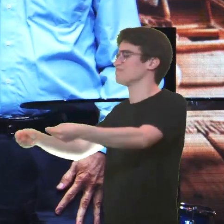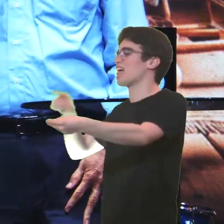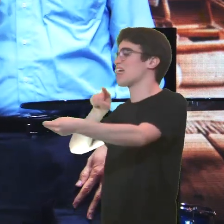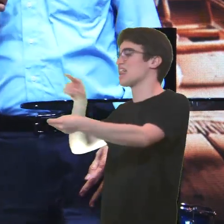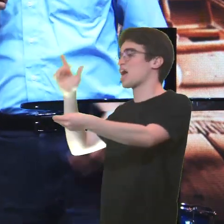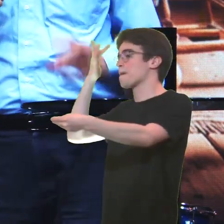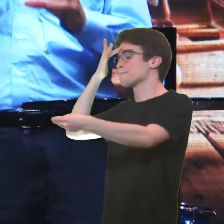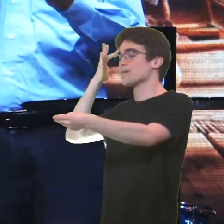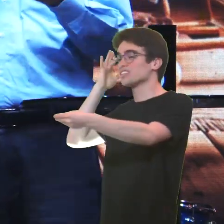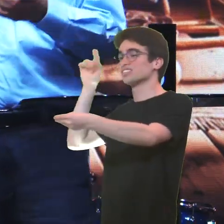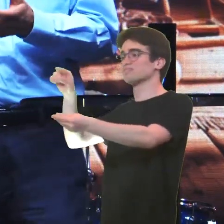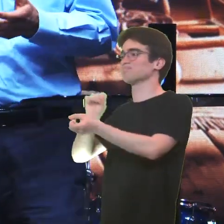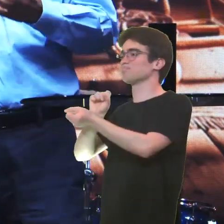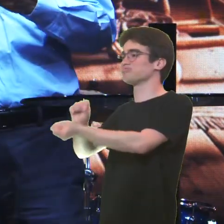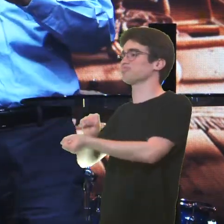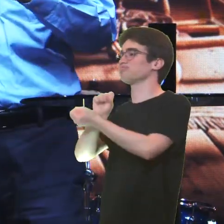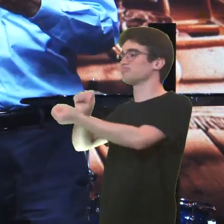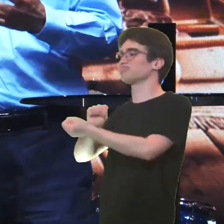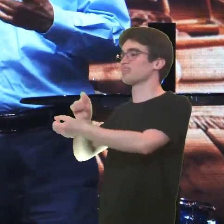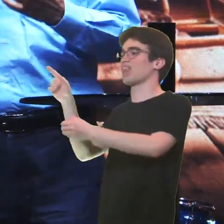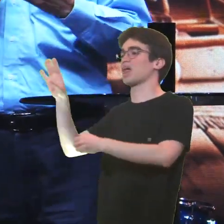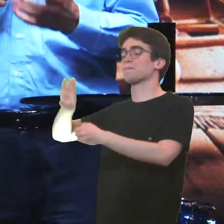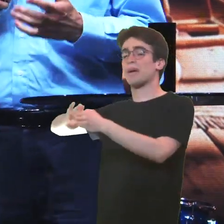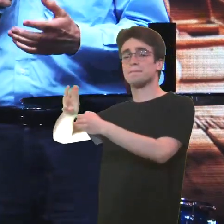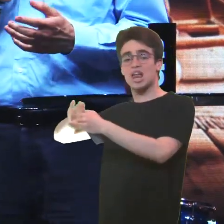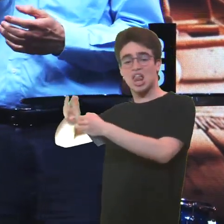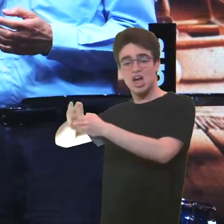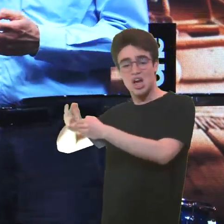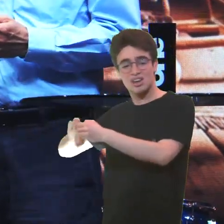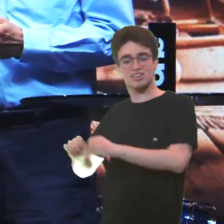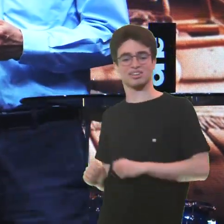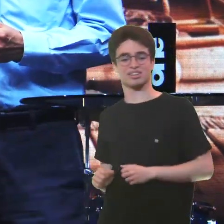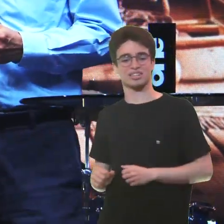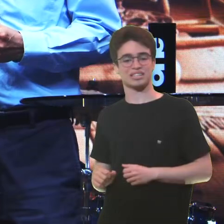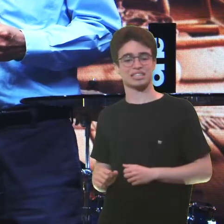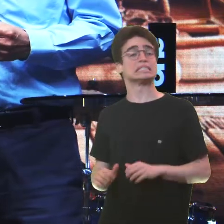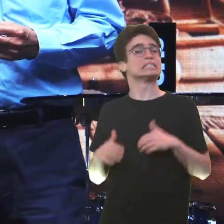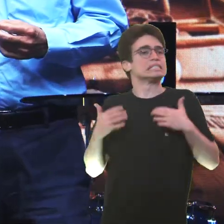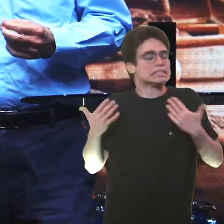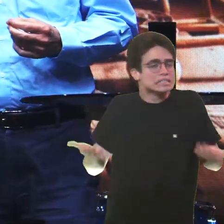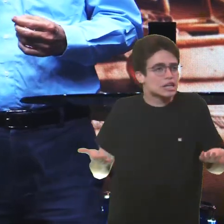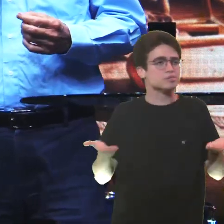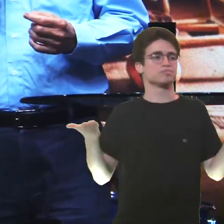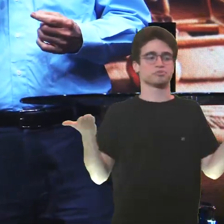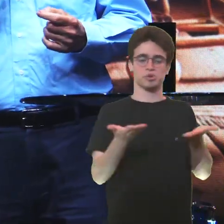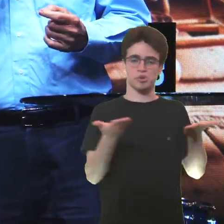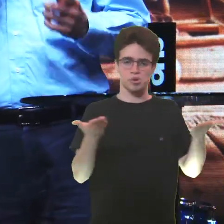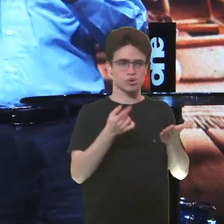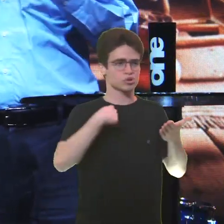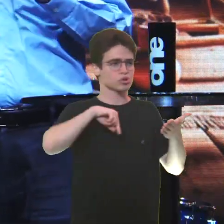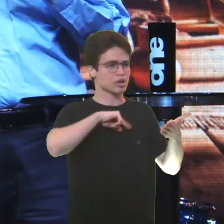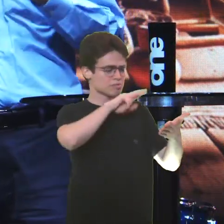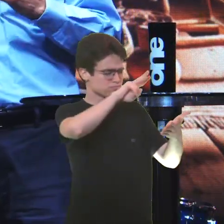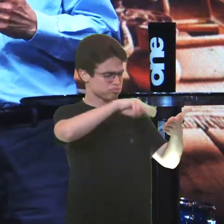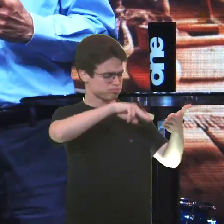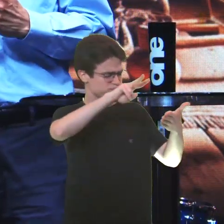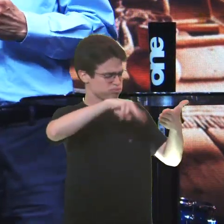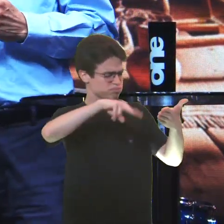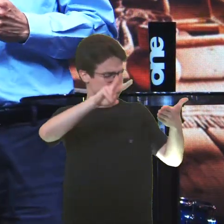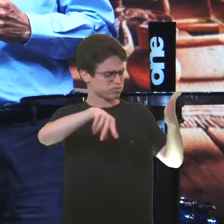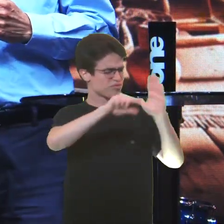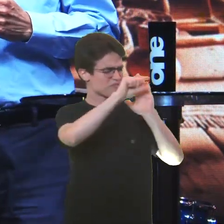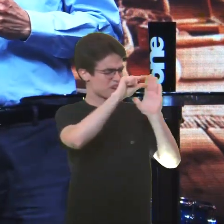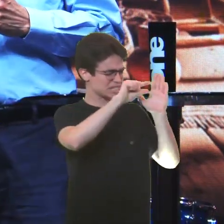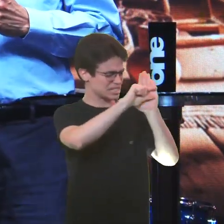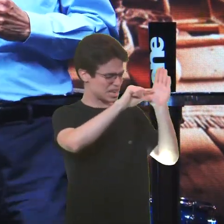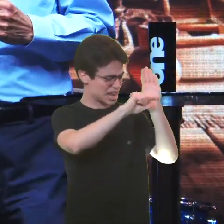Babilônia. Y como dije, los versículos que hoy se leyeron E como eu disse, nos versículos que hoje nós lemos, son parte de la carta.